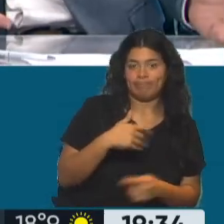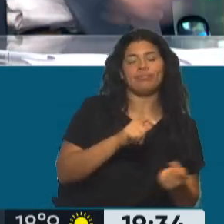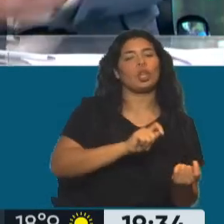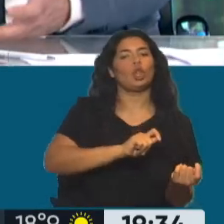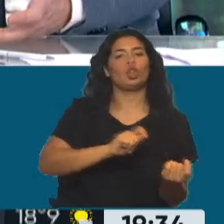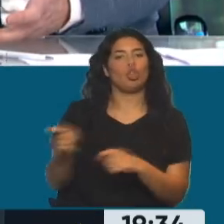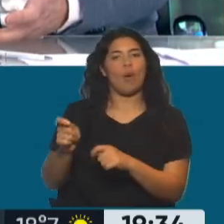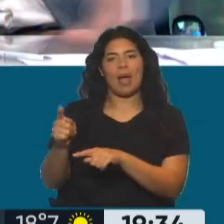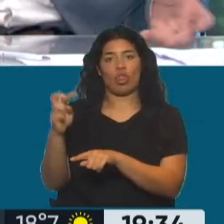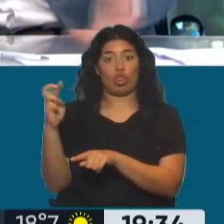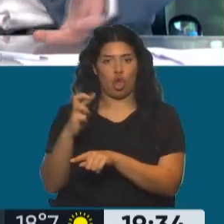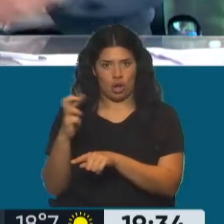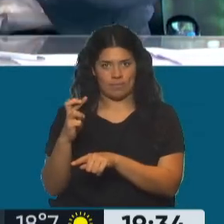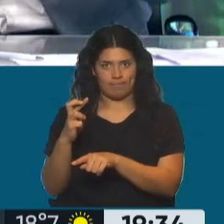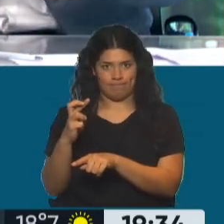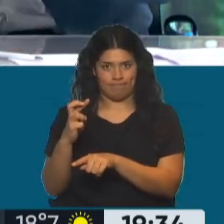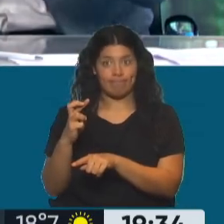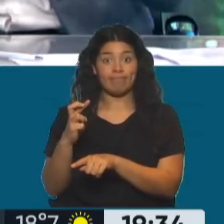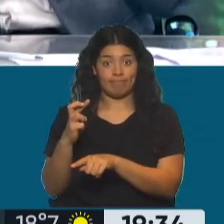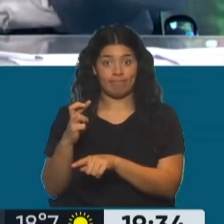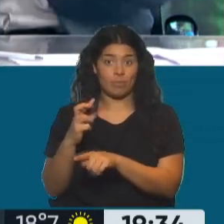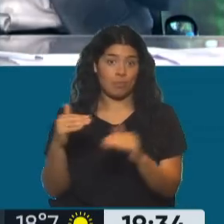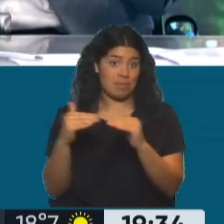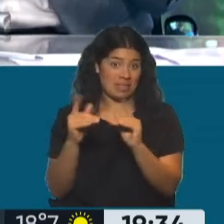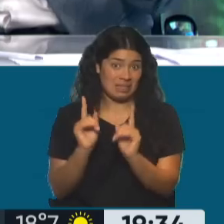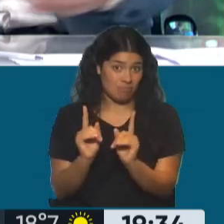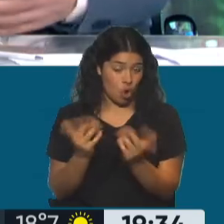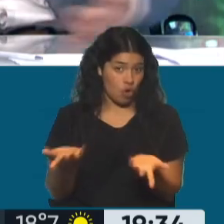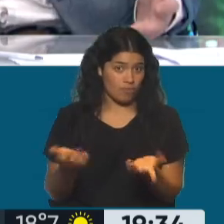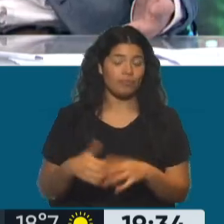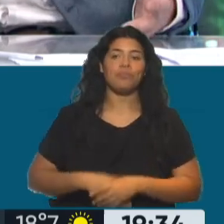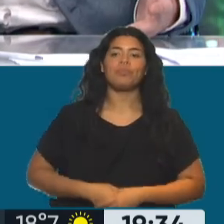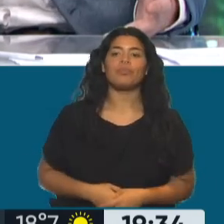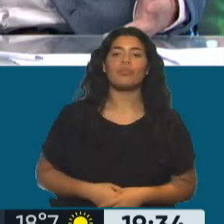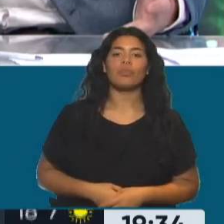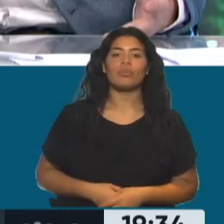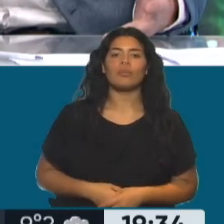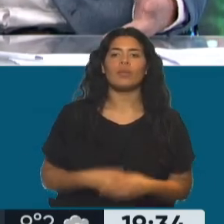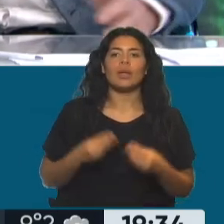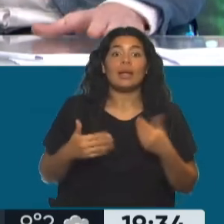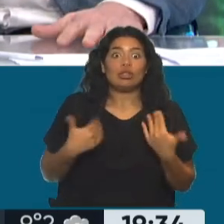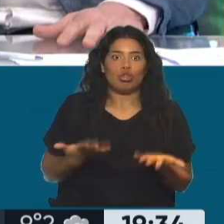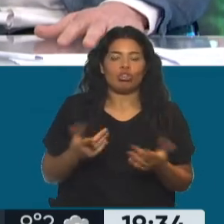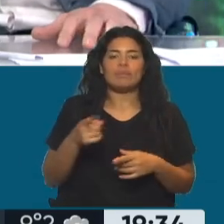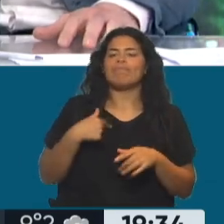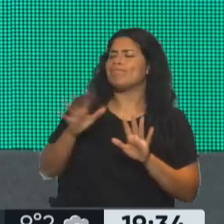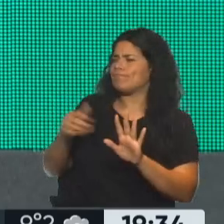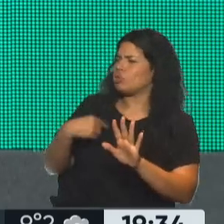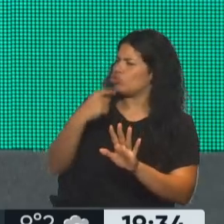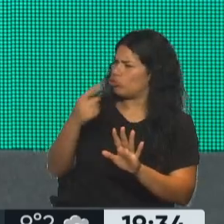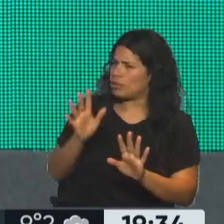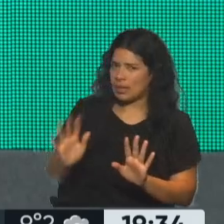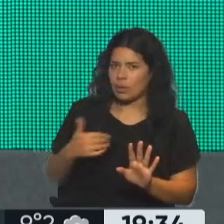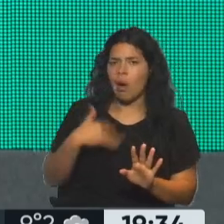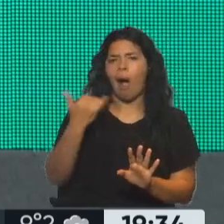cuántos pesos tenemos, cuántos dólares tenemos para respaldarlo, ¿no? Y la paridad de esa cuestión es el tipo de cambio al que podemos llegar. Yo digo, con el